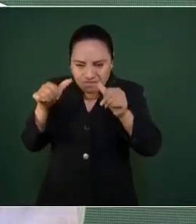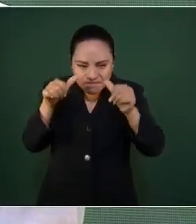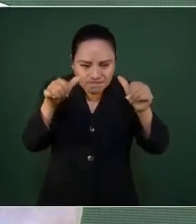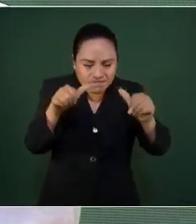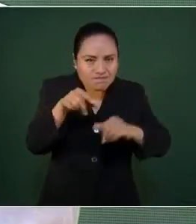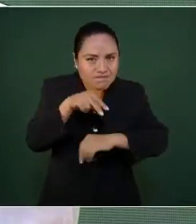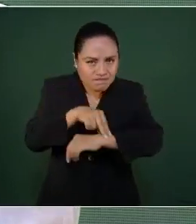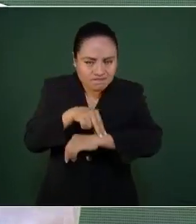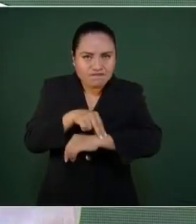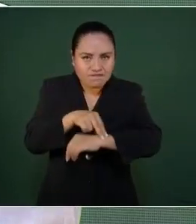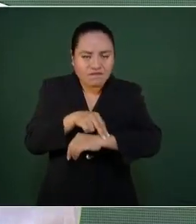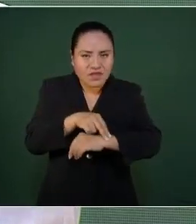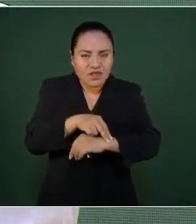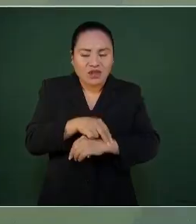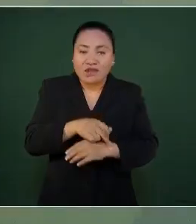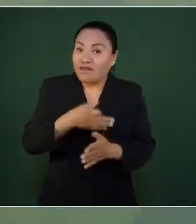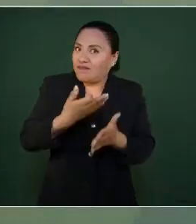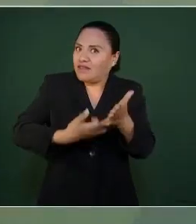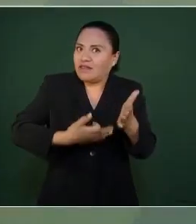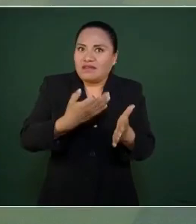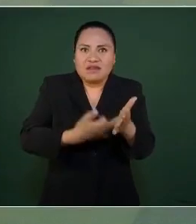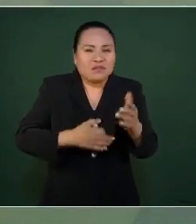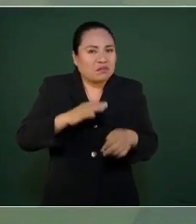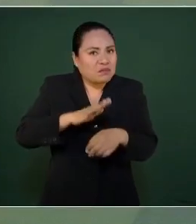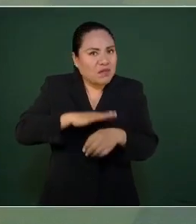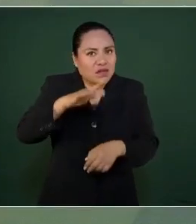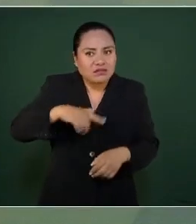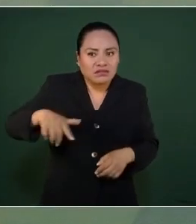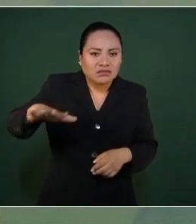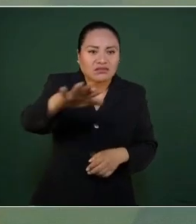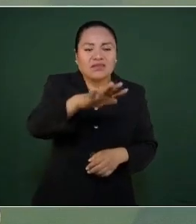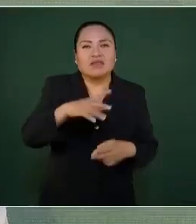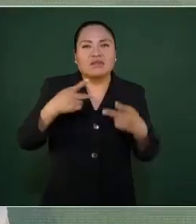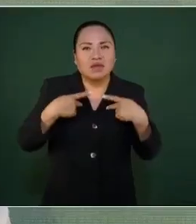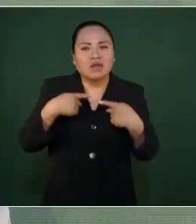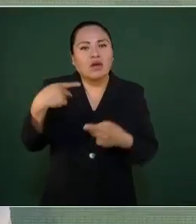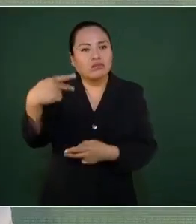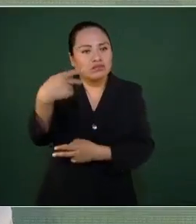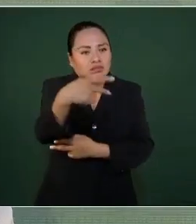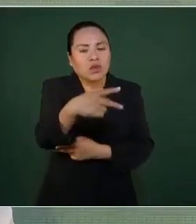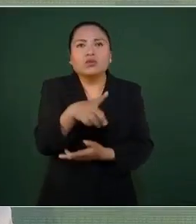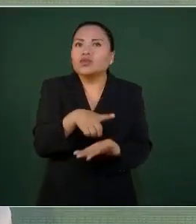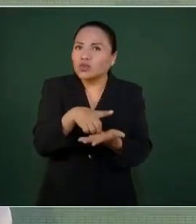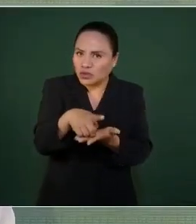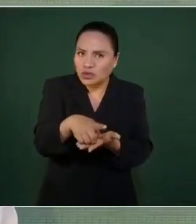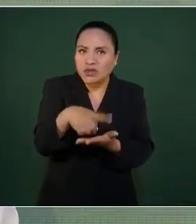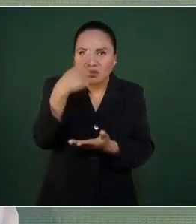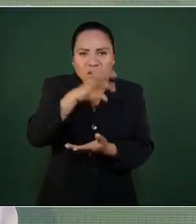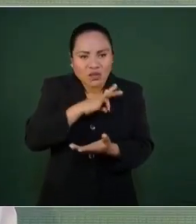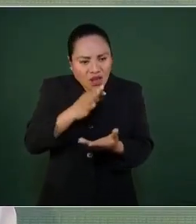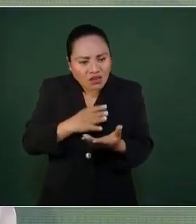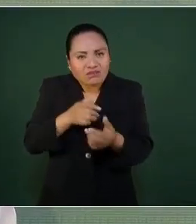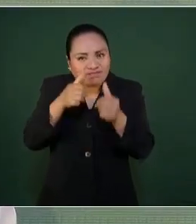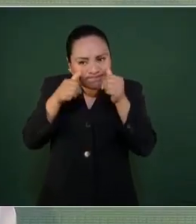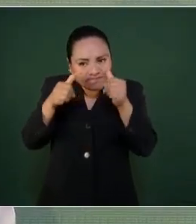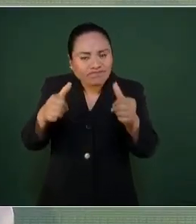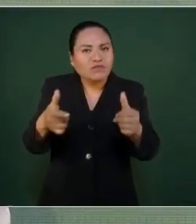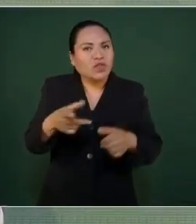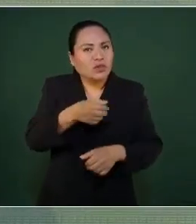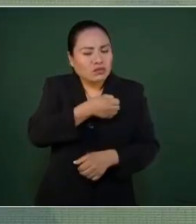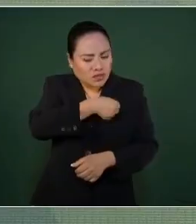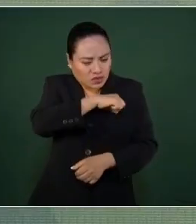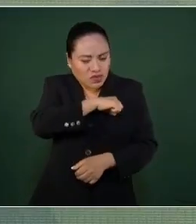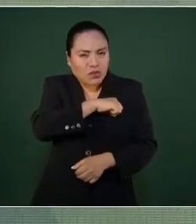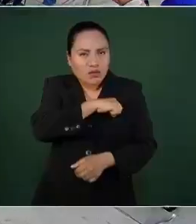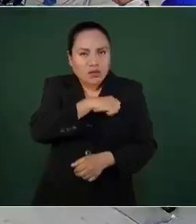todavía es letra muerta: el derecho del pueblo a la salud. La salud no